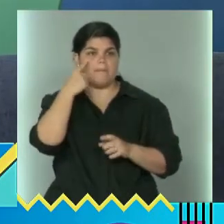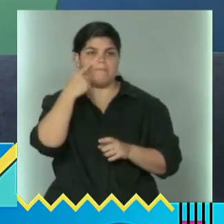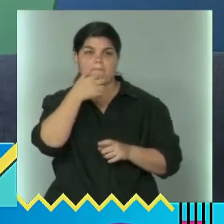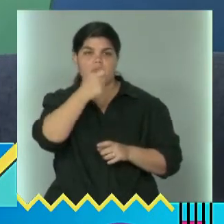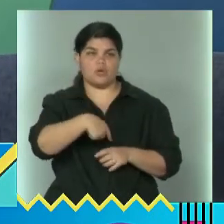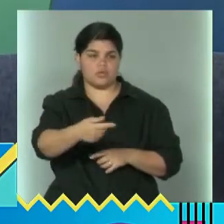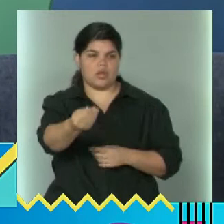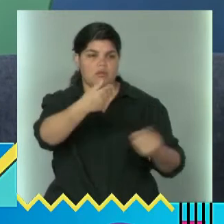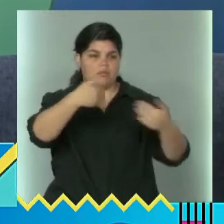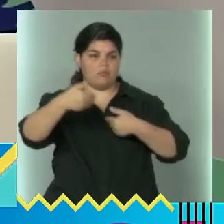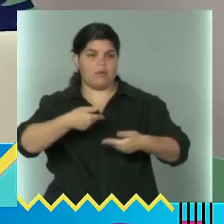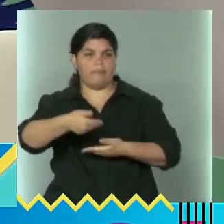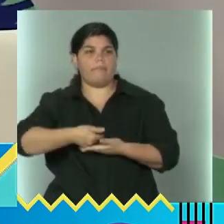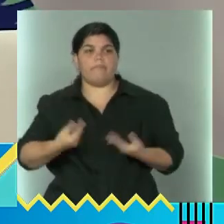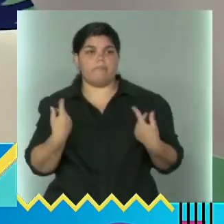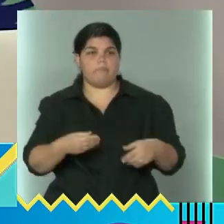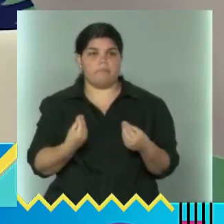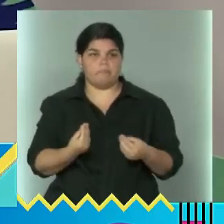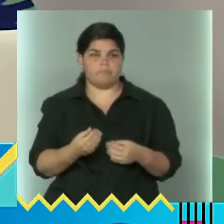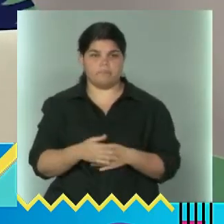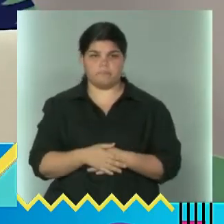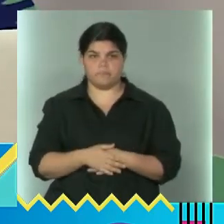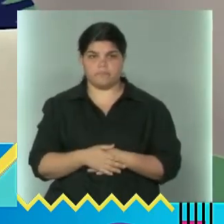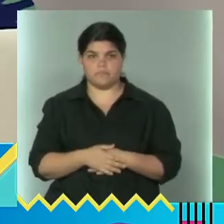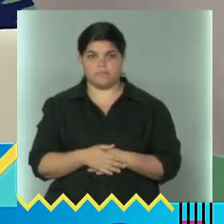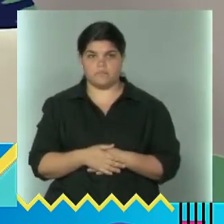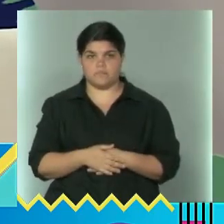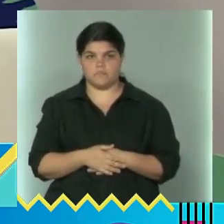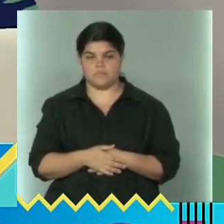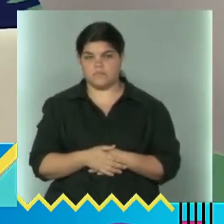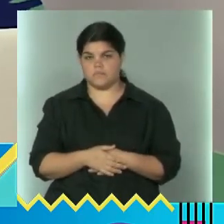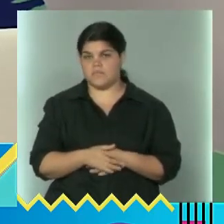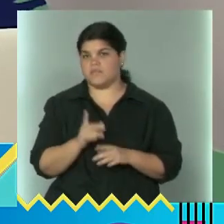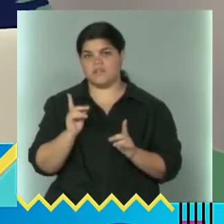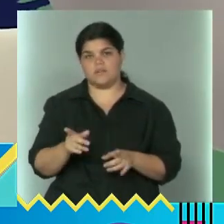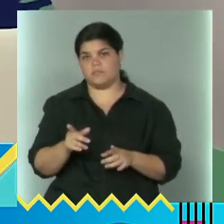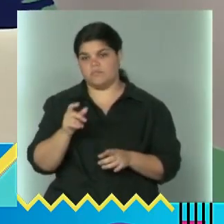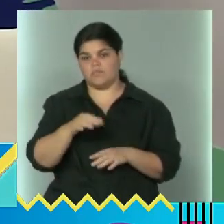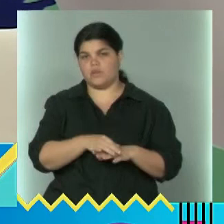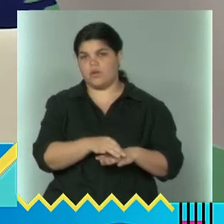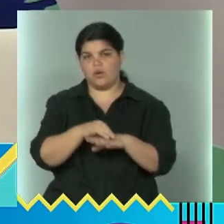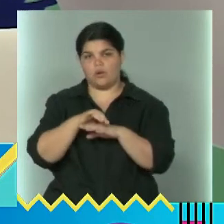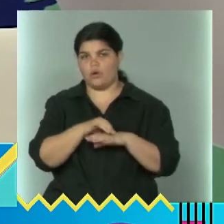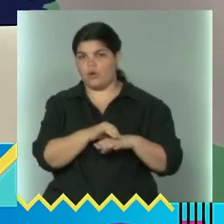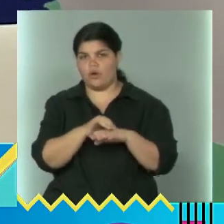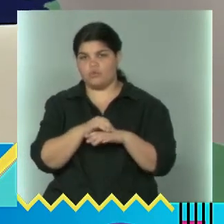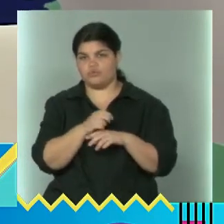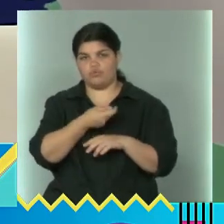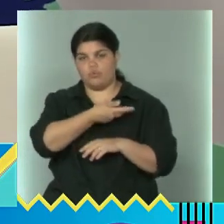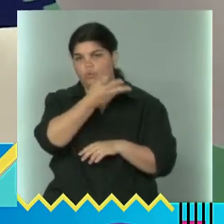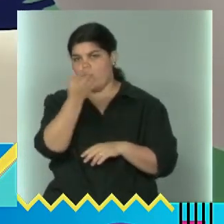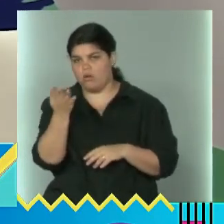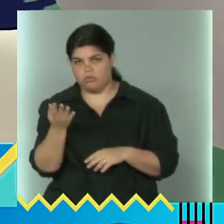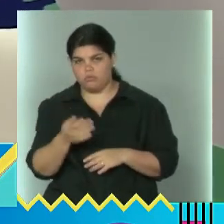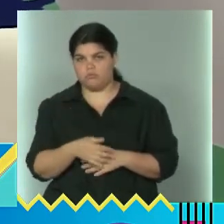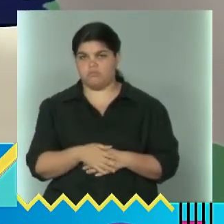coaching? Bueno, creo que ahí tantos coaches como traigas o sobre todo con que nos identifiquen,